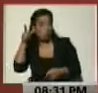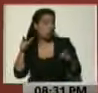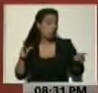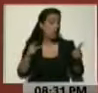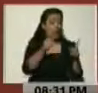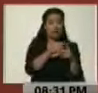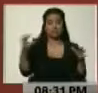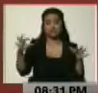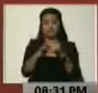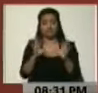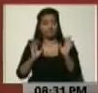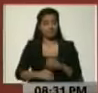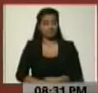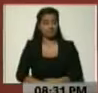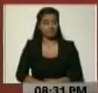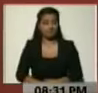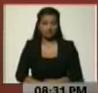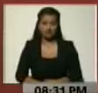28 de